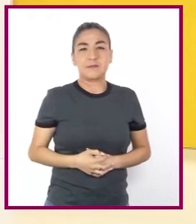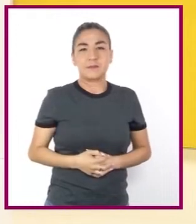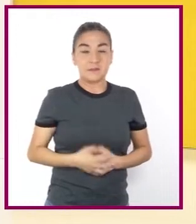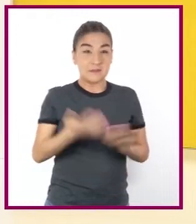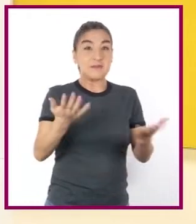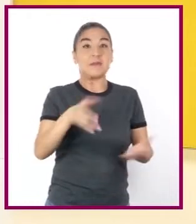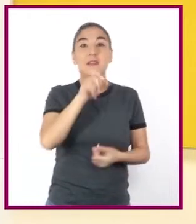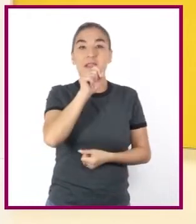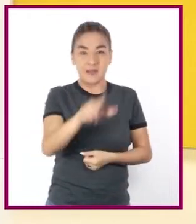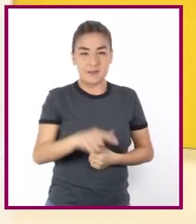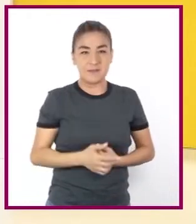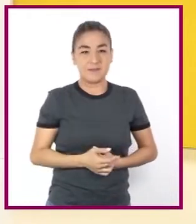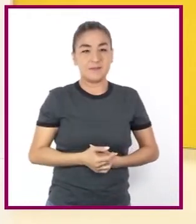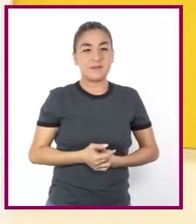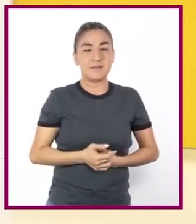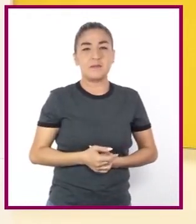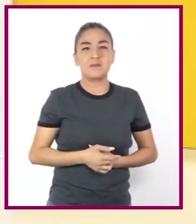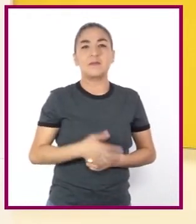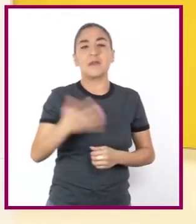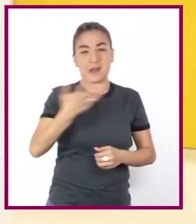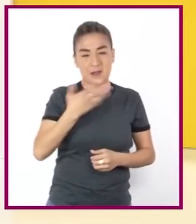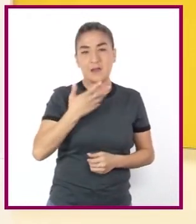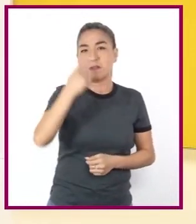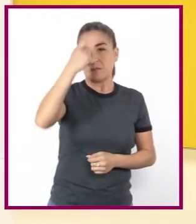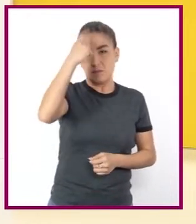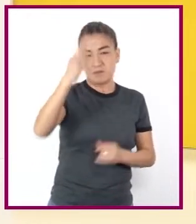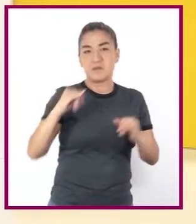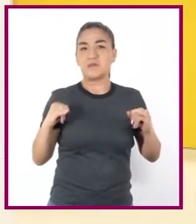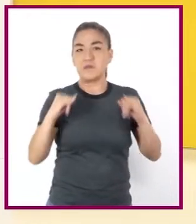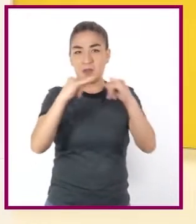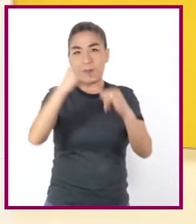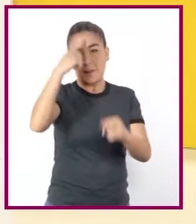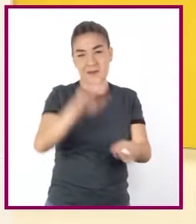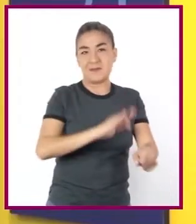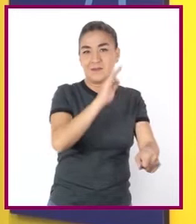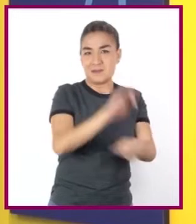Además, se han creado instituciones con esta finalidad.